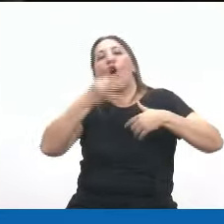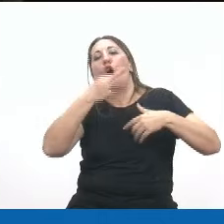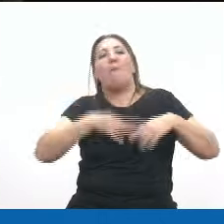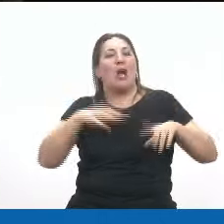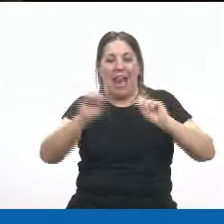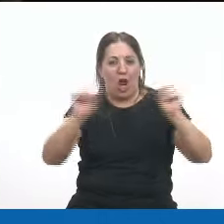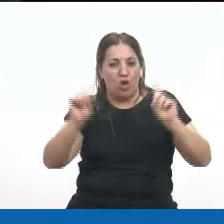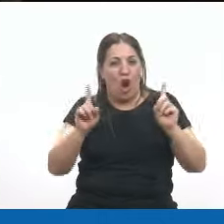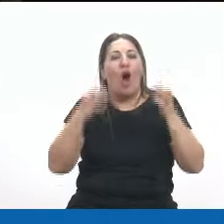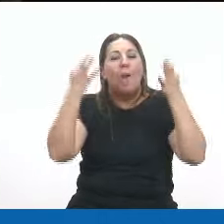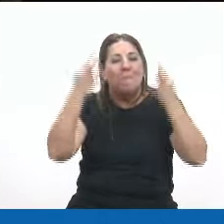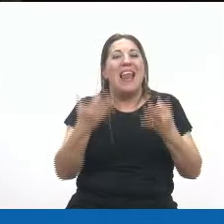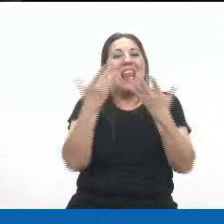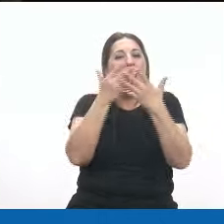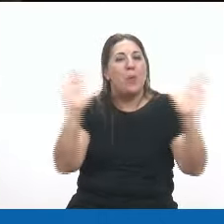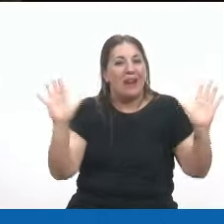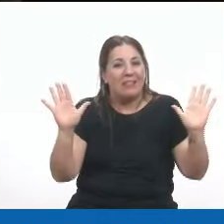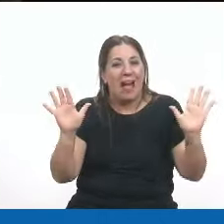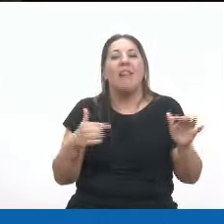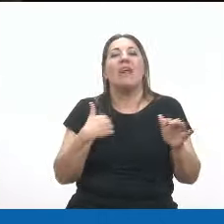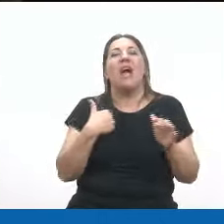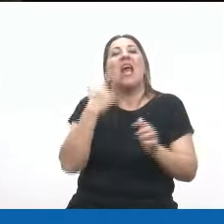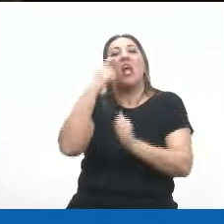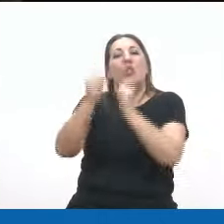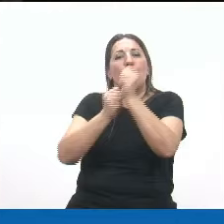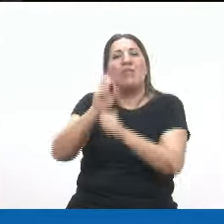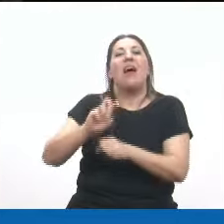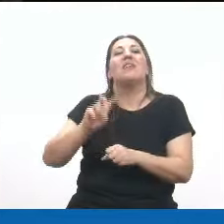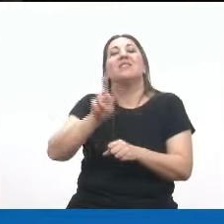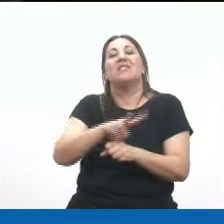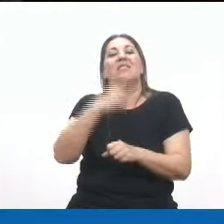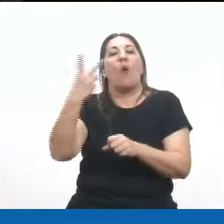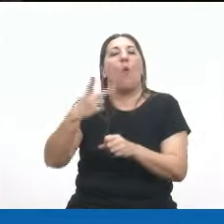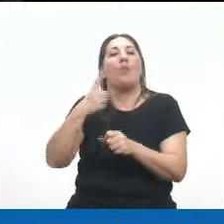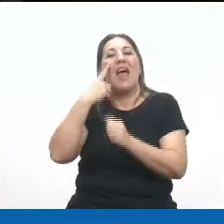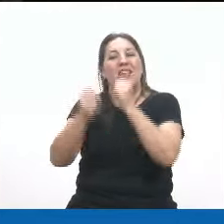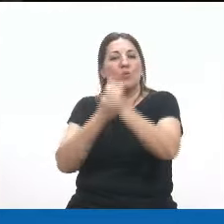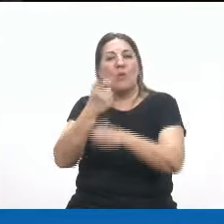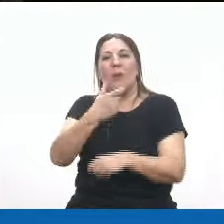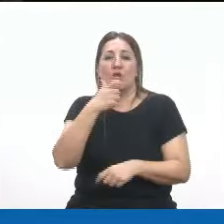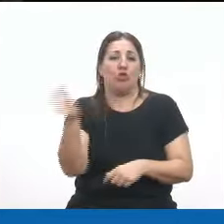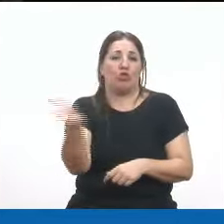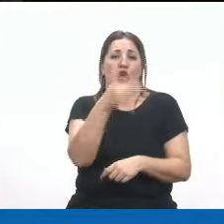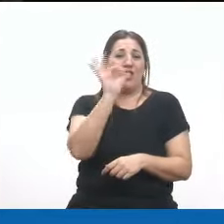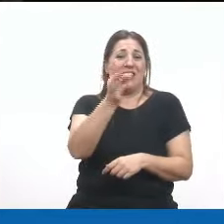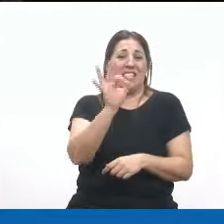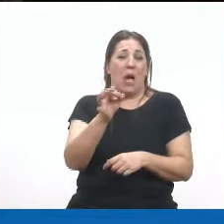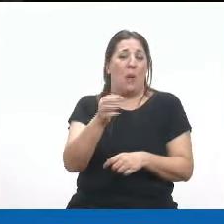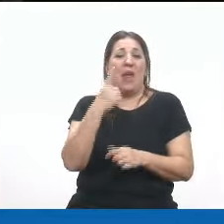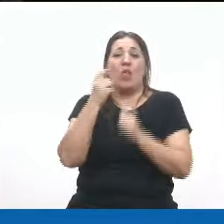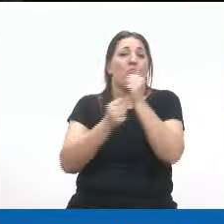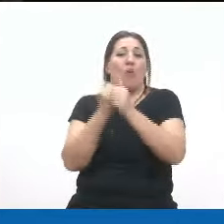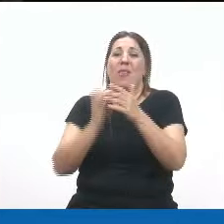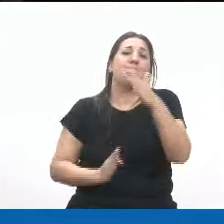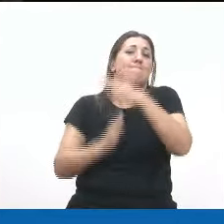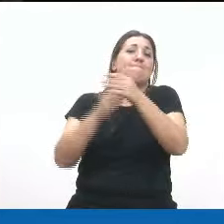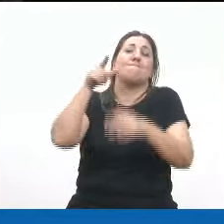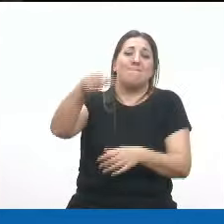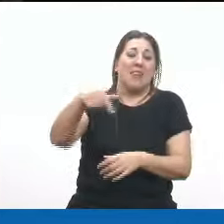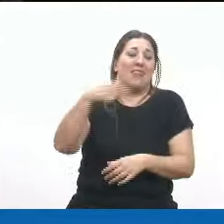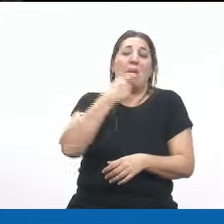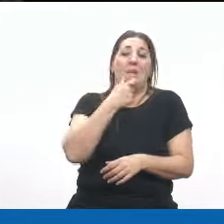imponer voy a hablar de una industria de la segunda industria insignia de la provincia de Mendoza todos saben que nuestra industria insignia todos disfrutarán de